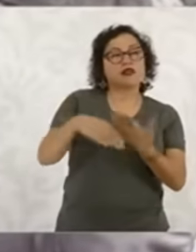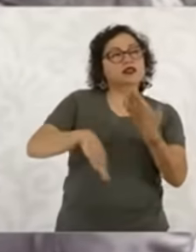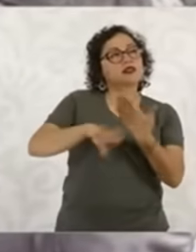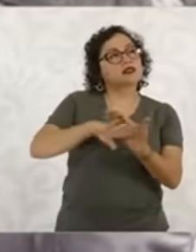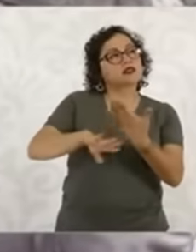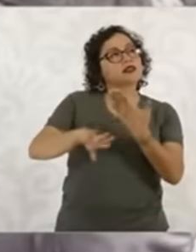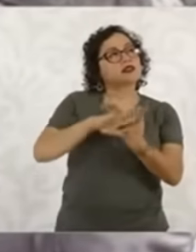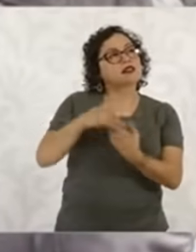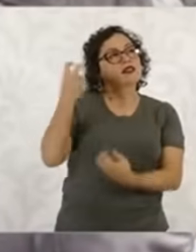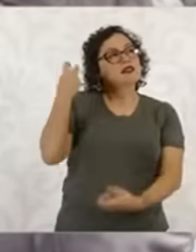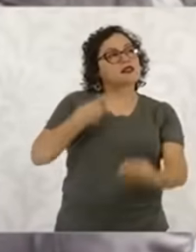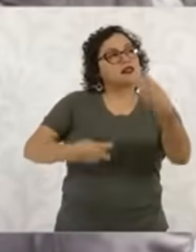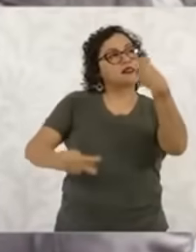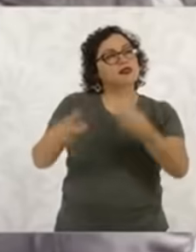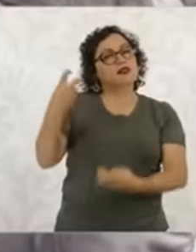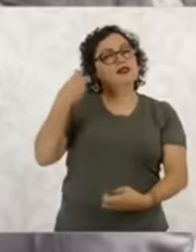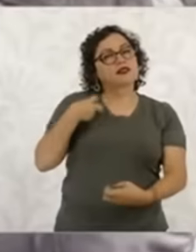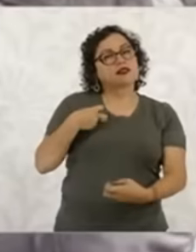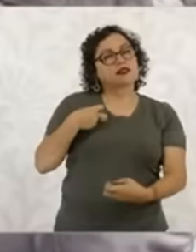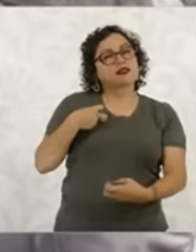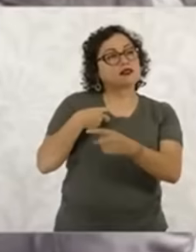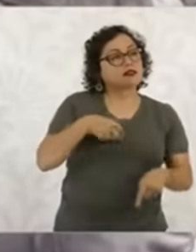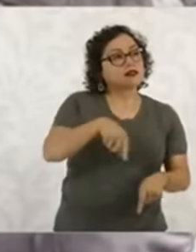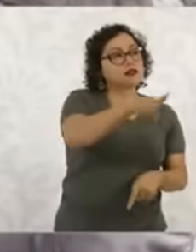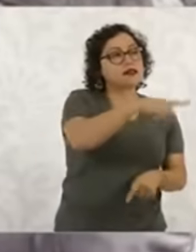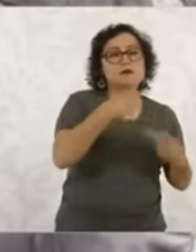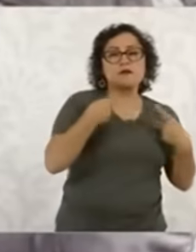y algunos otros medios.